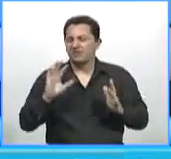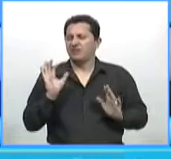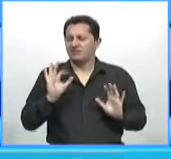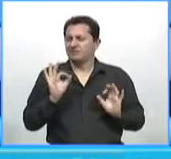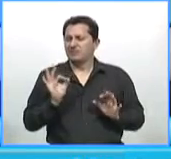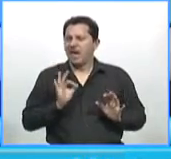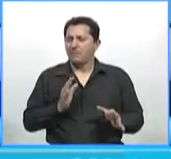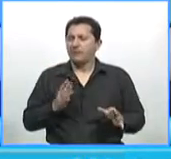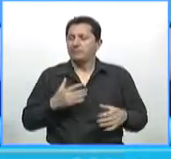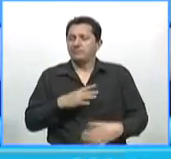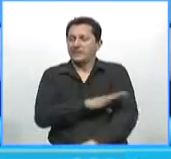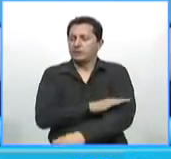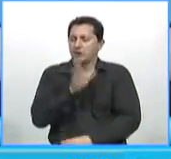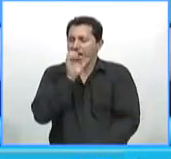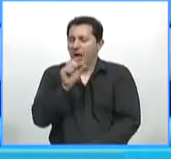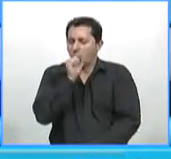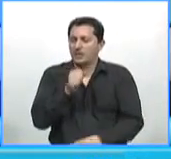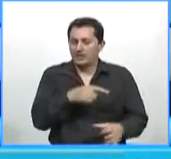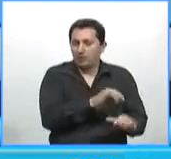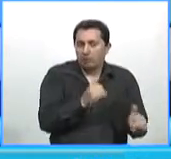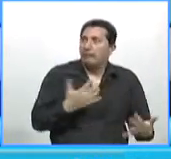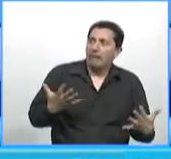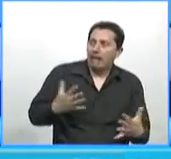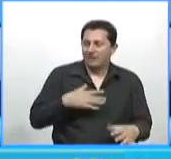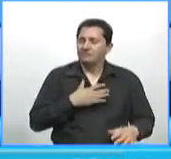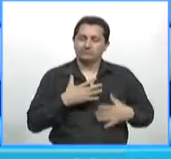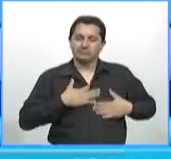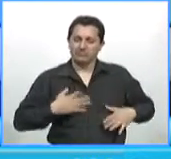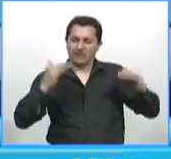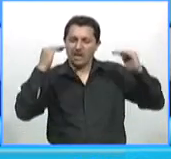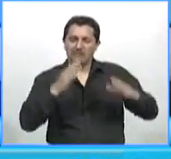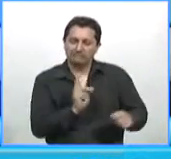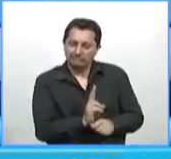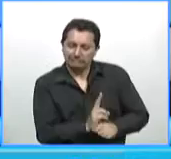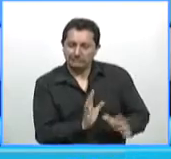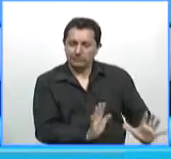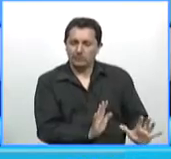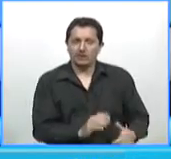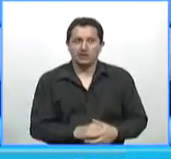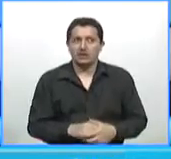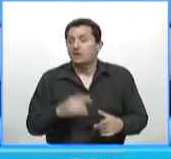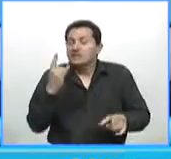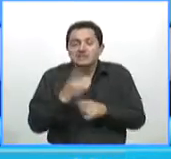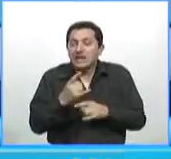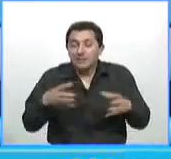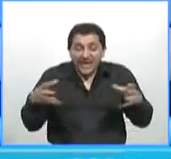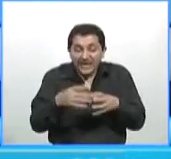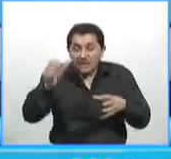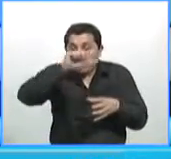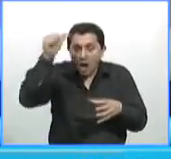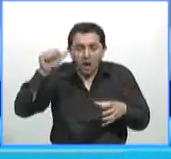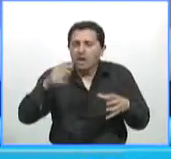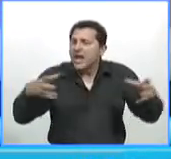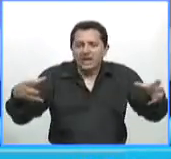esas presiones, pero bueno, al mismo tiempo somos las leonas, ¿no? Y uno cuando entra al seleccionado sabe que siempre va a buscar el oro, claro. Sea recambio,